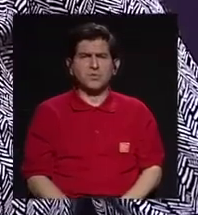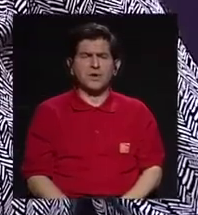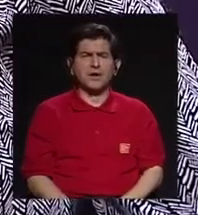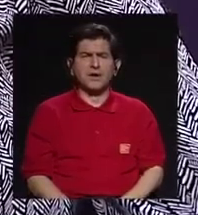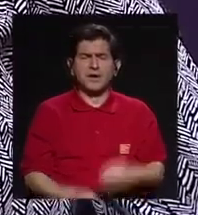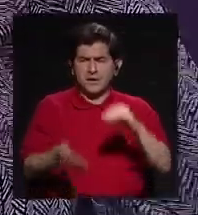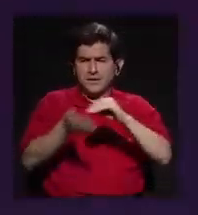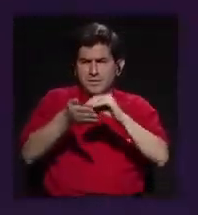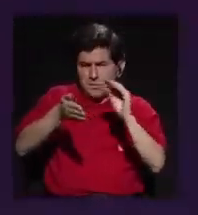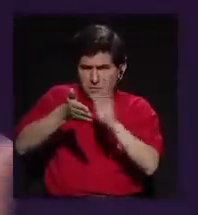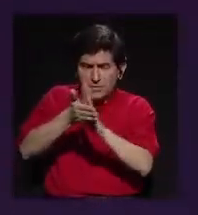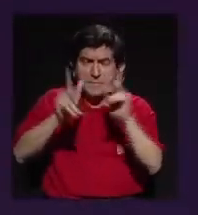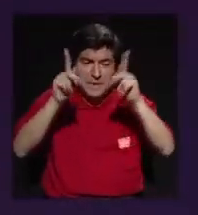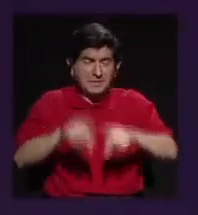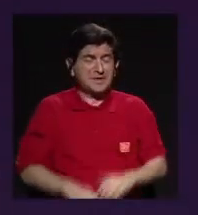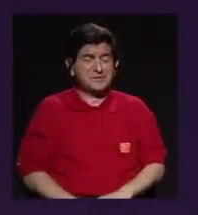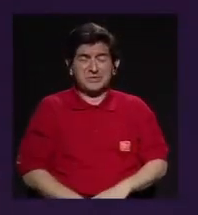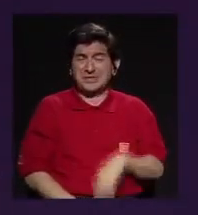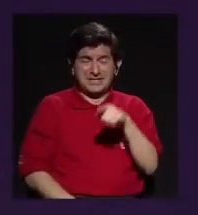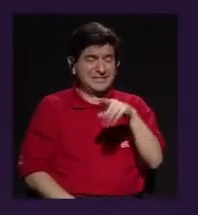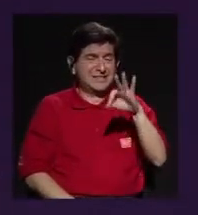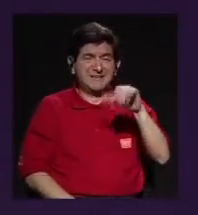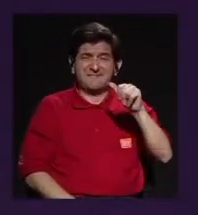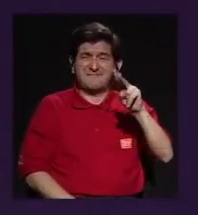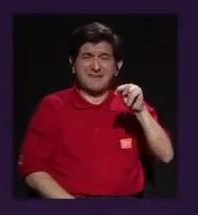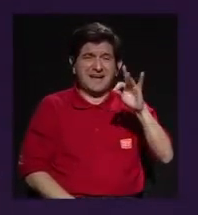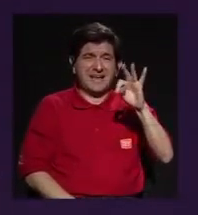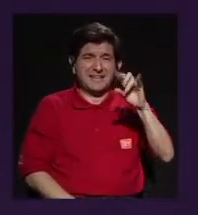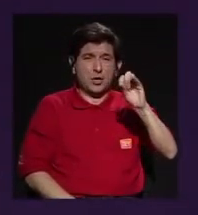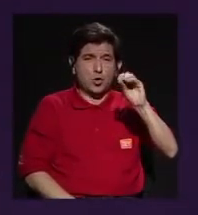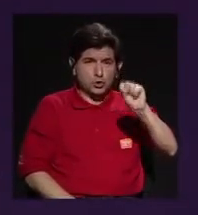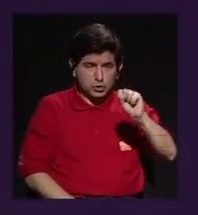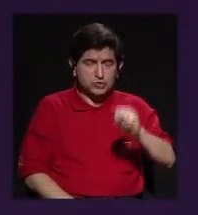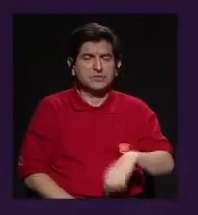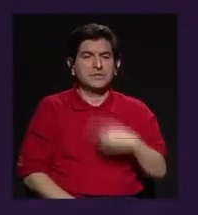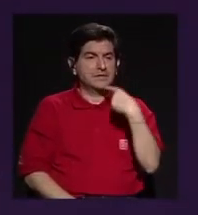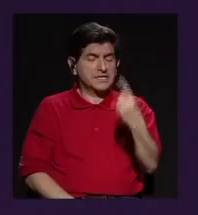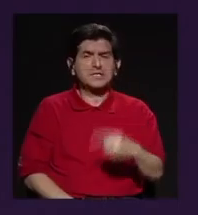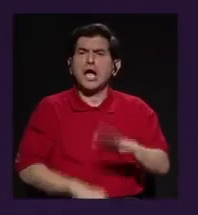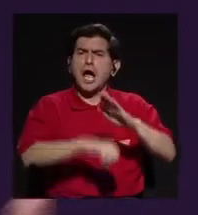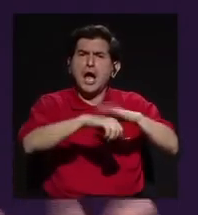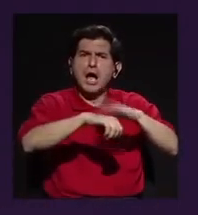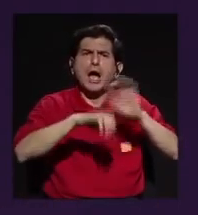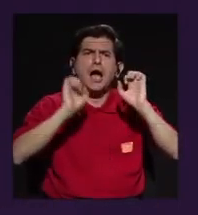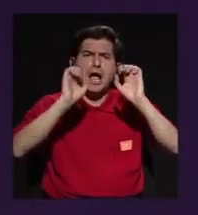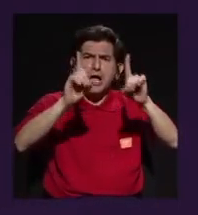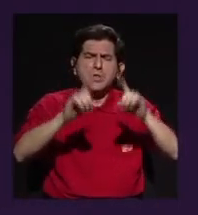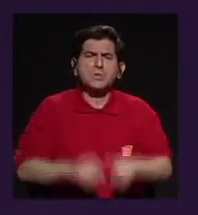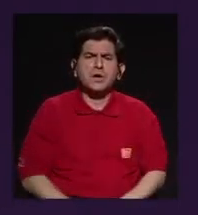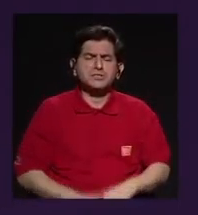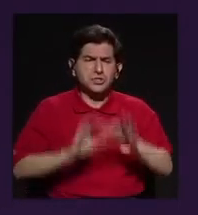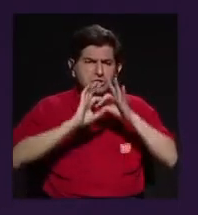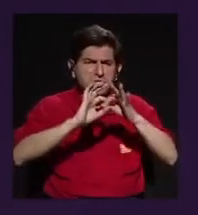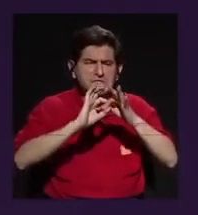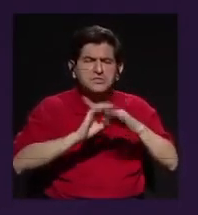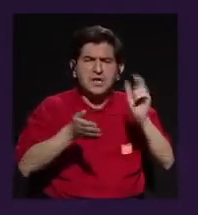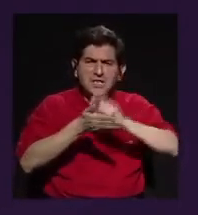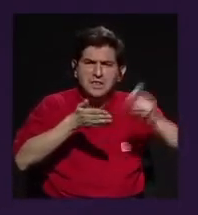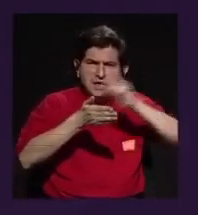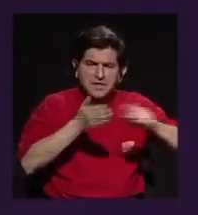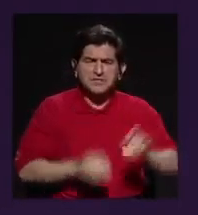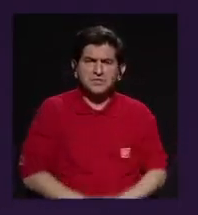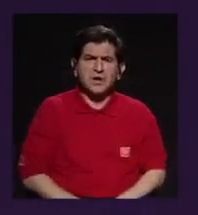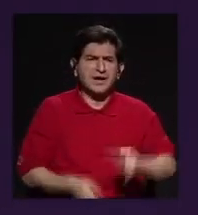más fanatizada, porque no se le puede decir de otra forma, planteando que si se permite la educación sexual en las escuelas, van